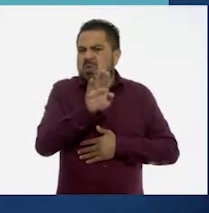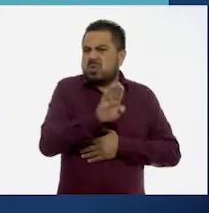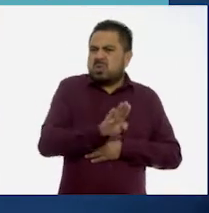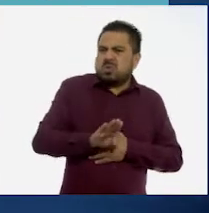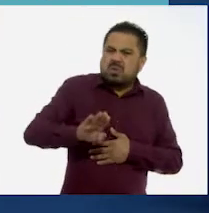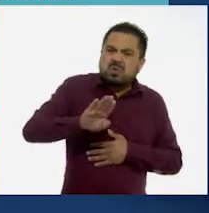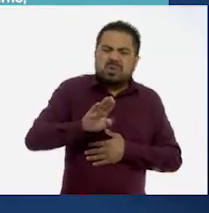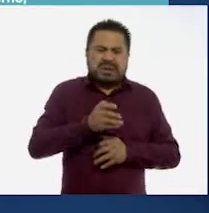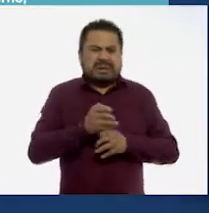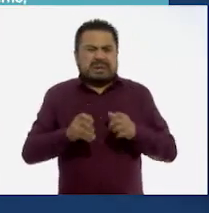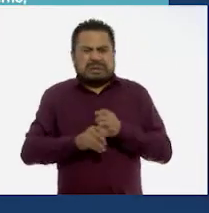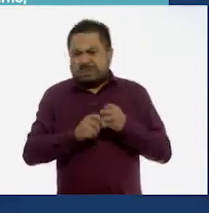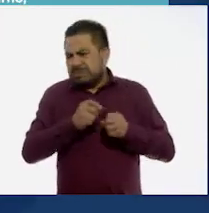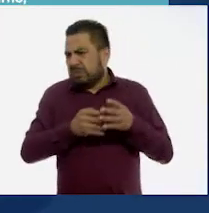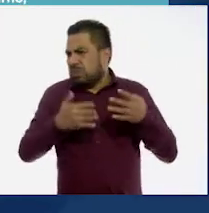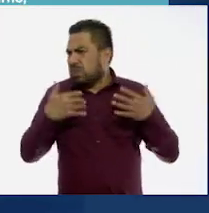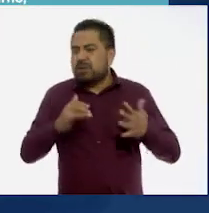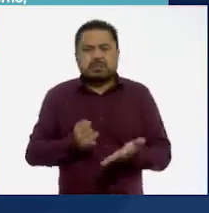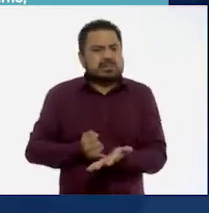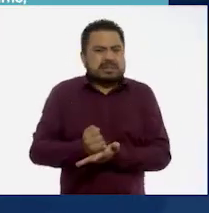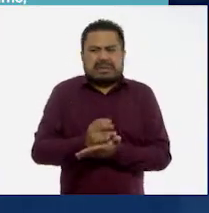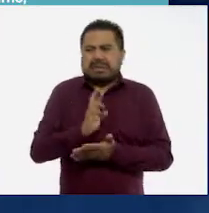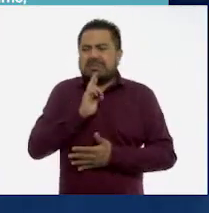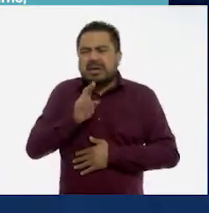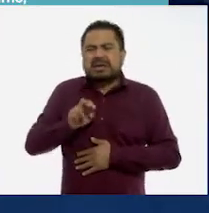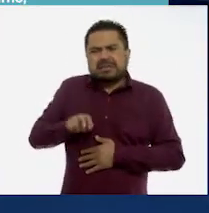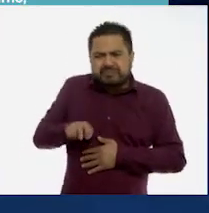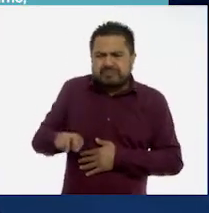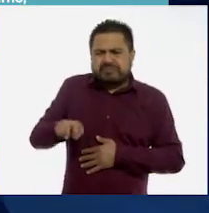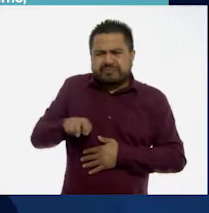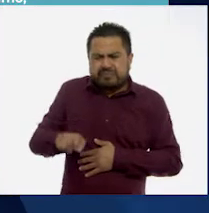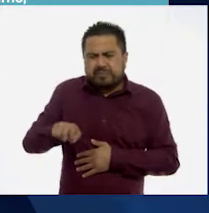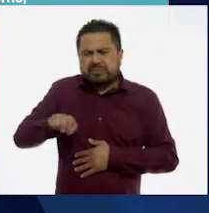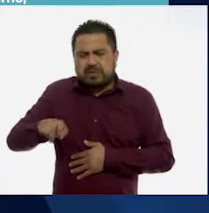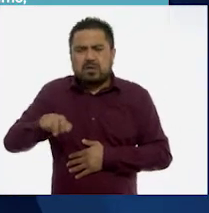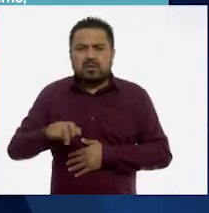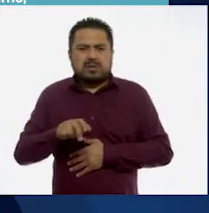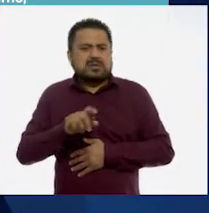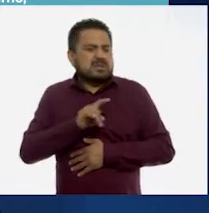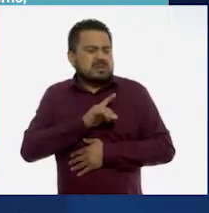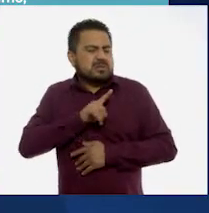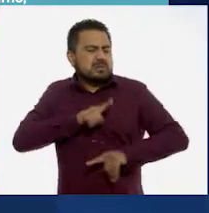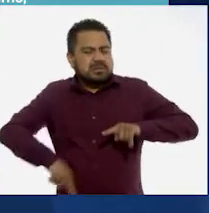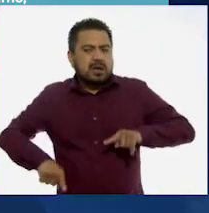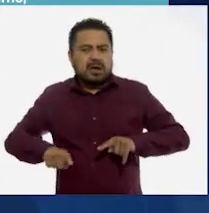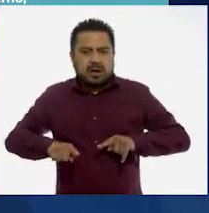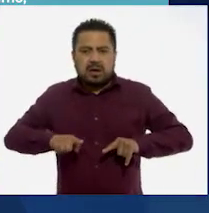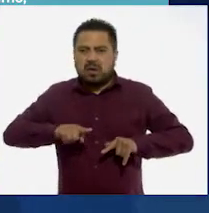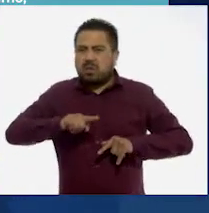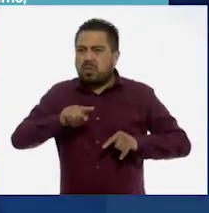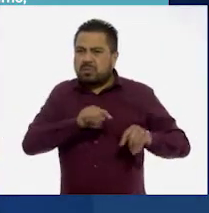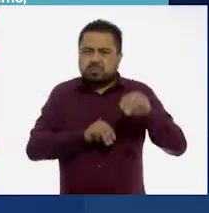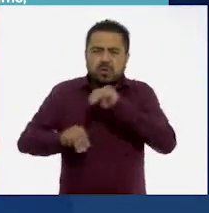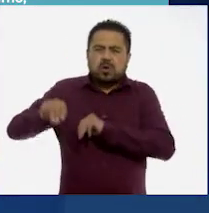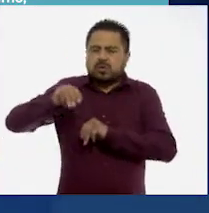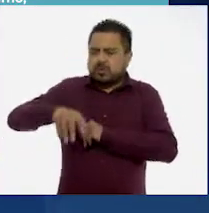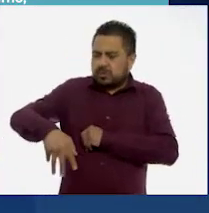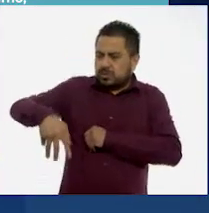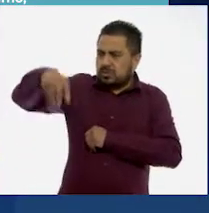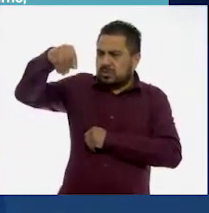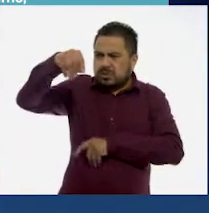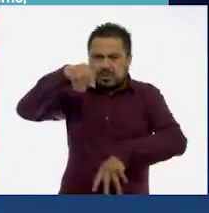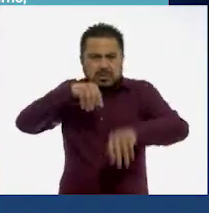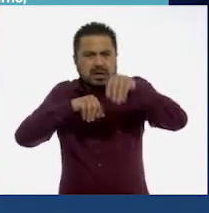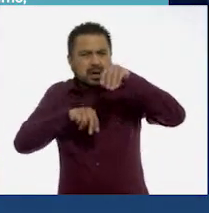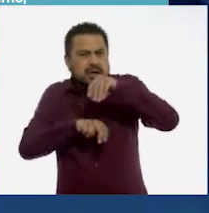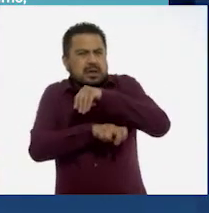cuántas cosas más. Decidió volver a caminar y, guardando su miedo, se metió entre aquellos cerros. Con la